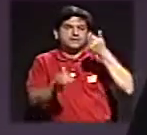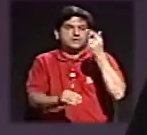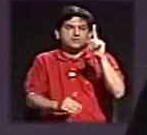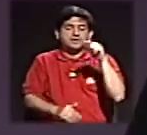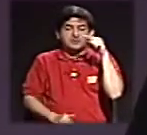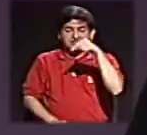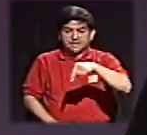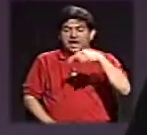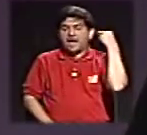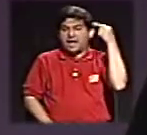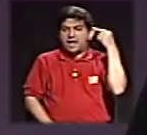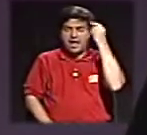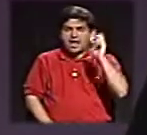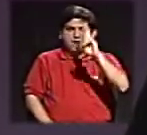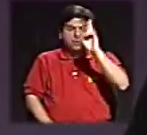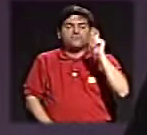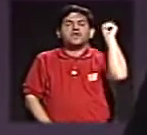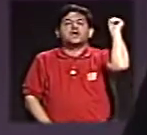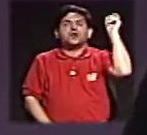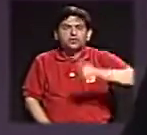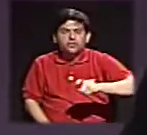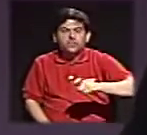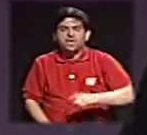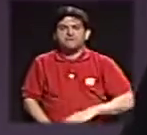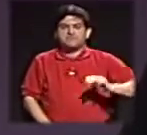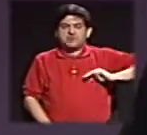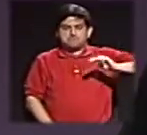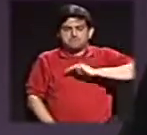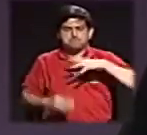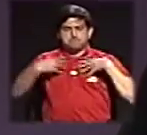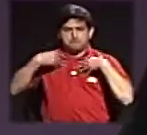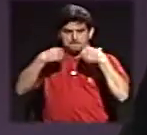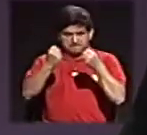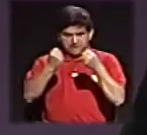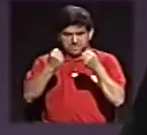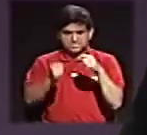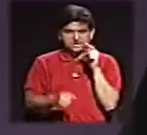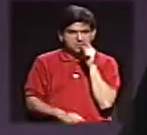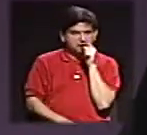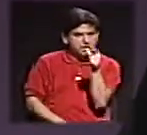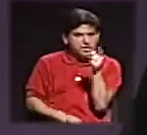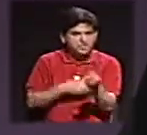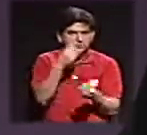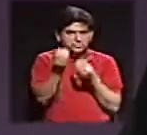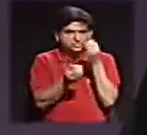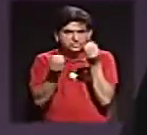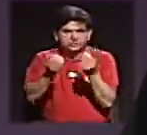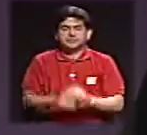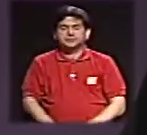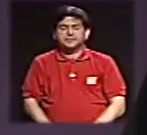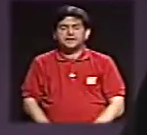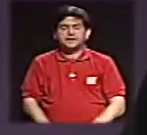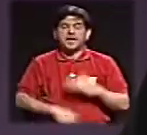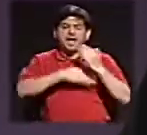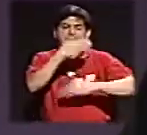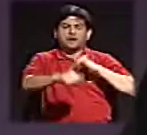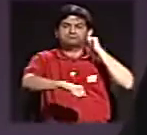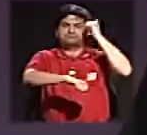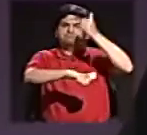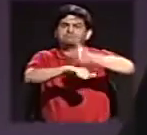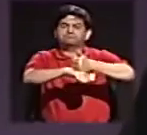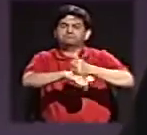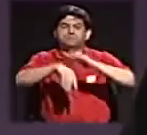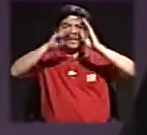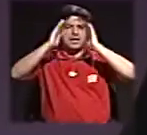al Estado costarricense que debe el Ministerio de Salud hacer y contar con ese protocolo